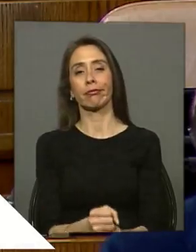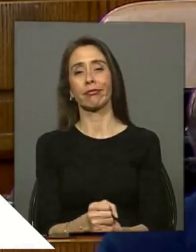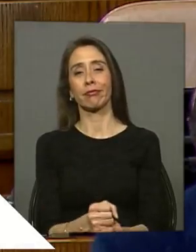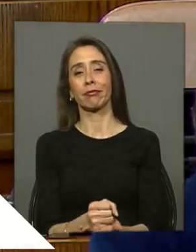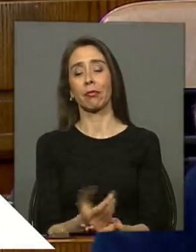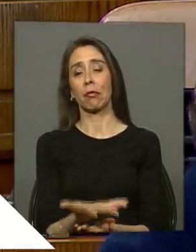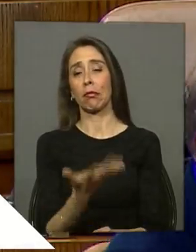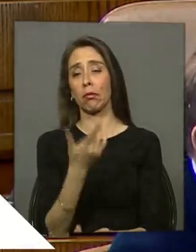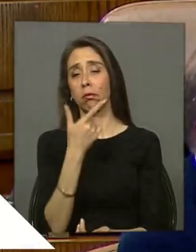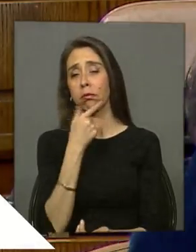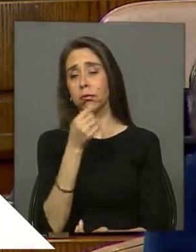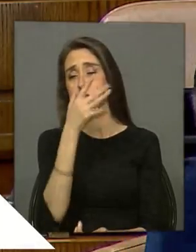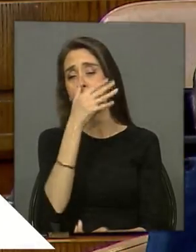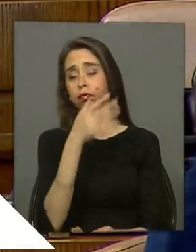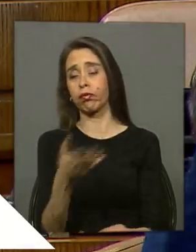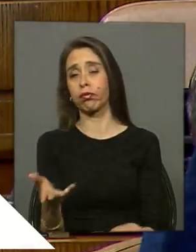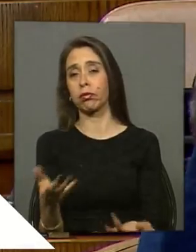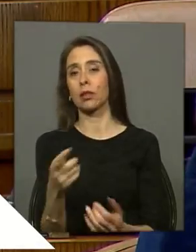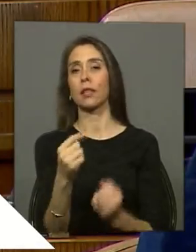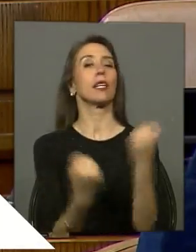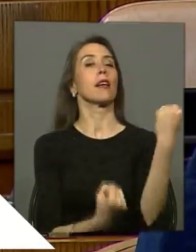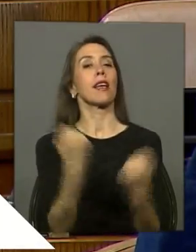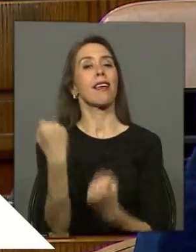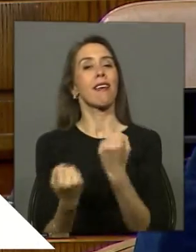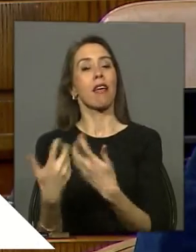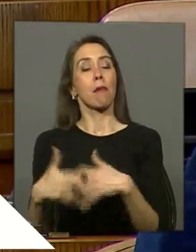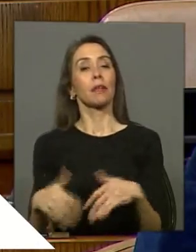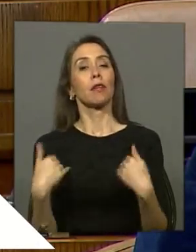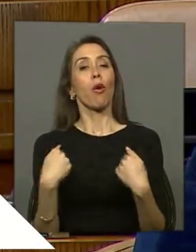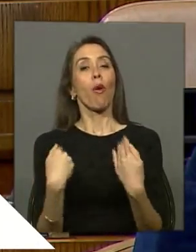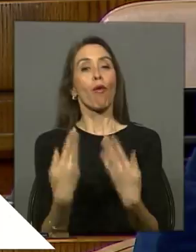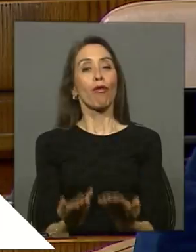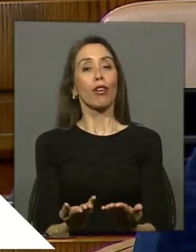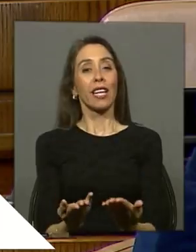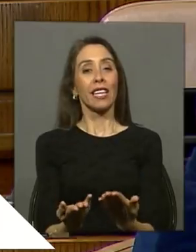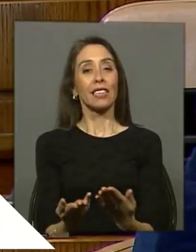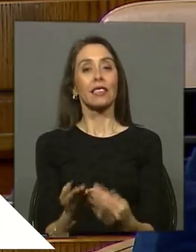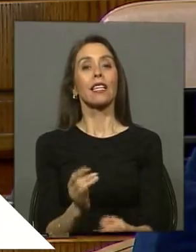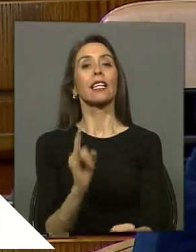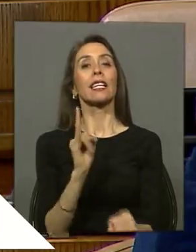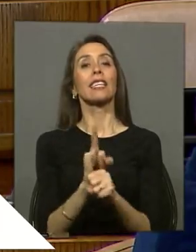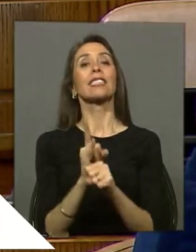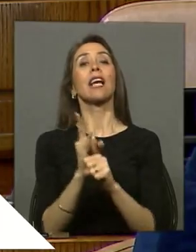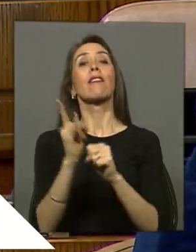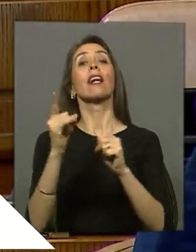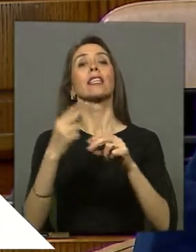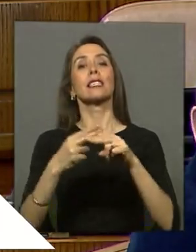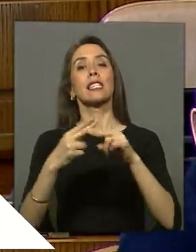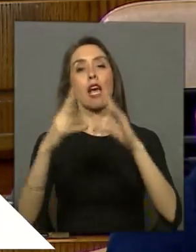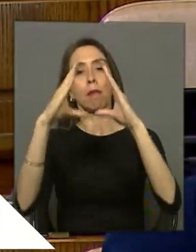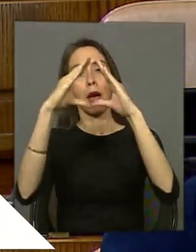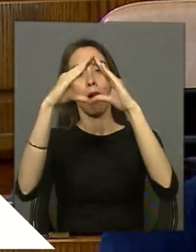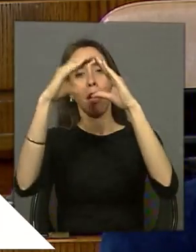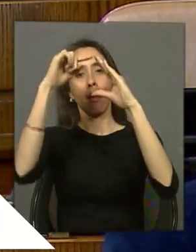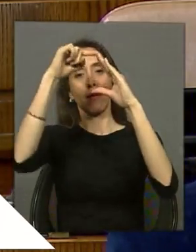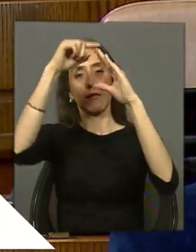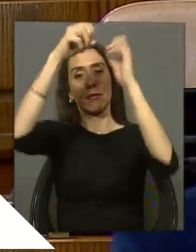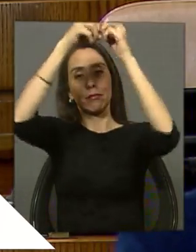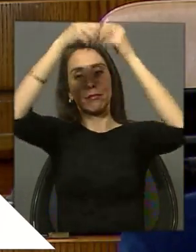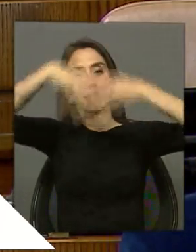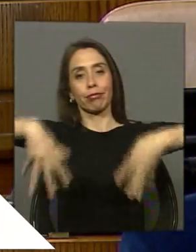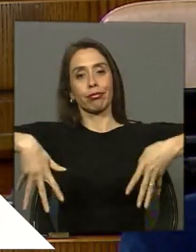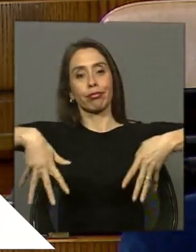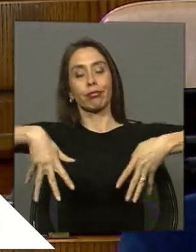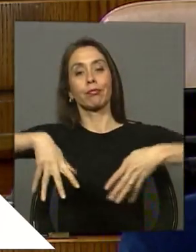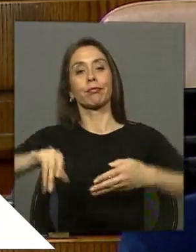por estas empresas que estaban ofreciendo y estaban haciendo estas estafas piramidales creo que las instituciones del